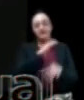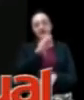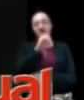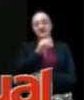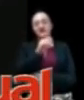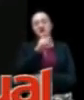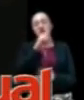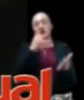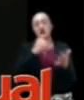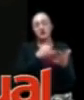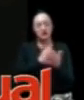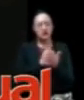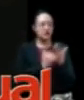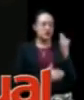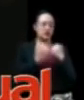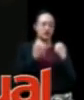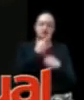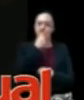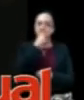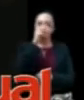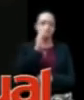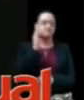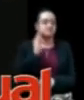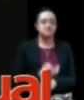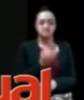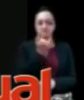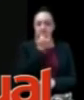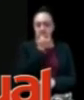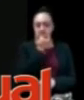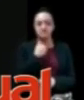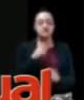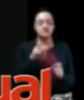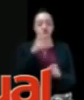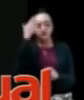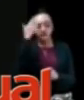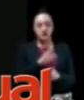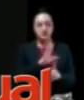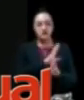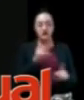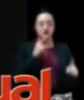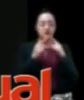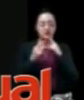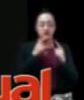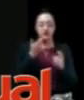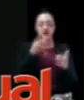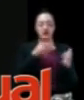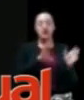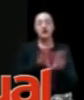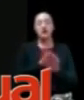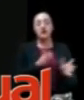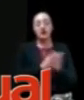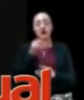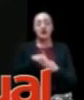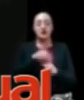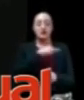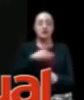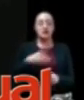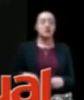ciudadanos. No lo vamos a permitir y esto lo sabremos cuando se discuta la Ley de Ingresos del Municipio de